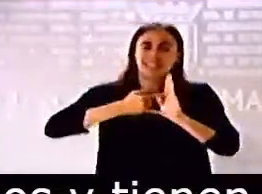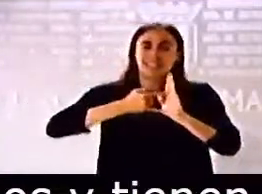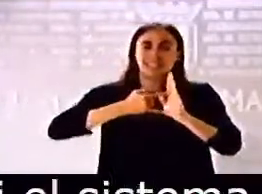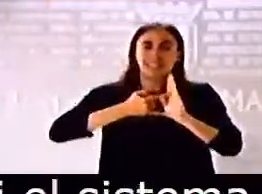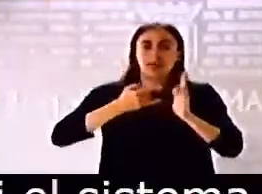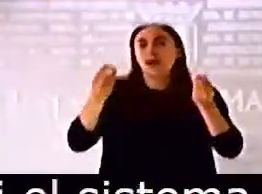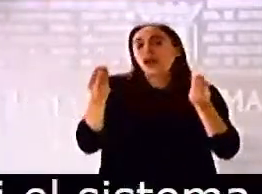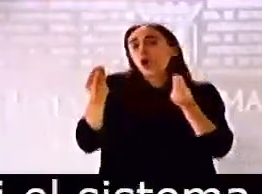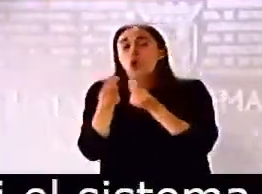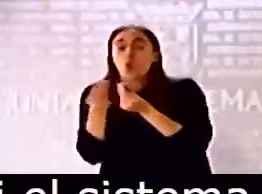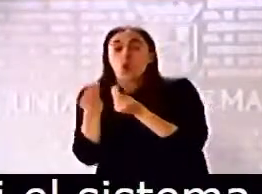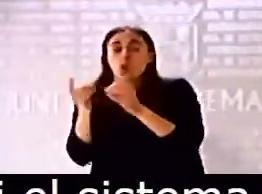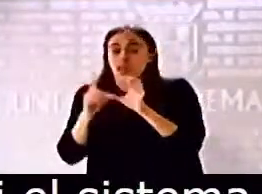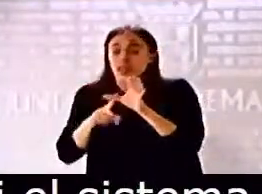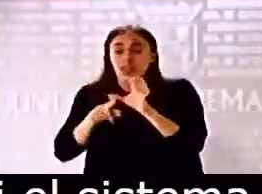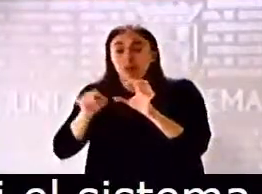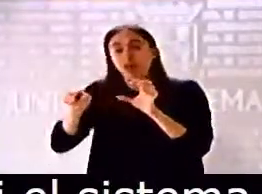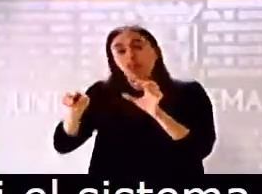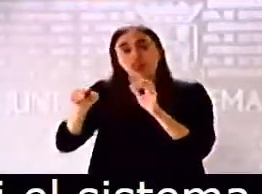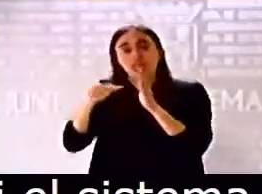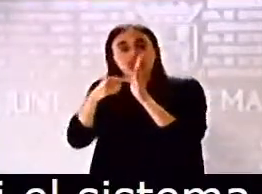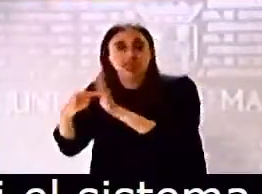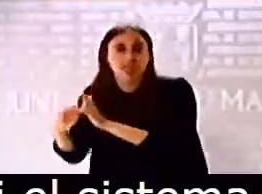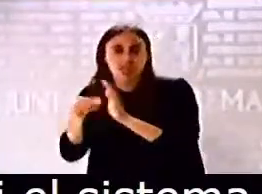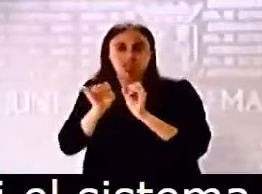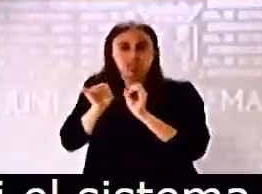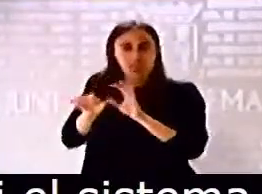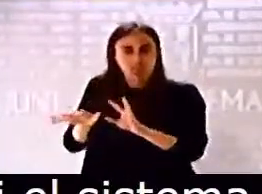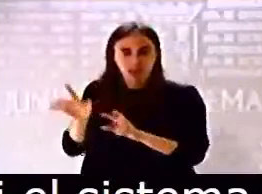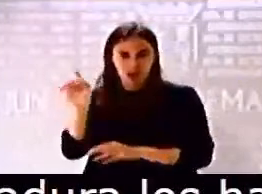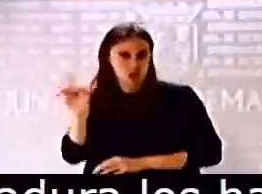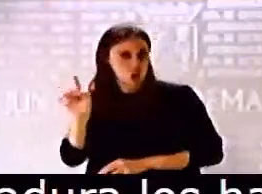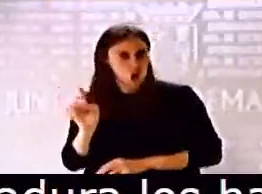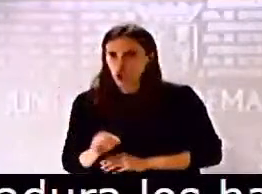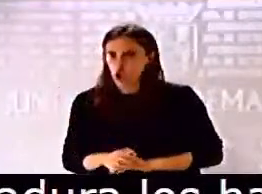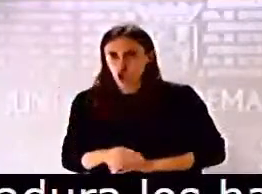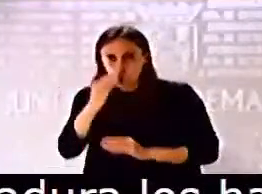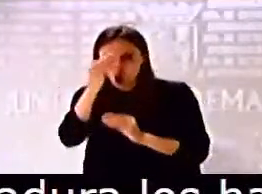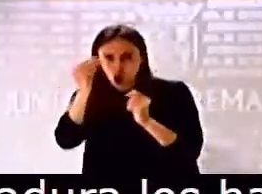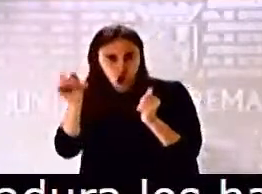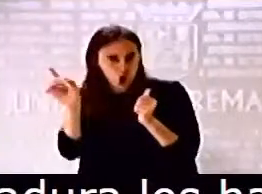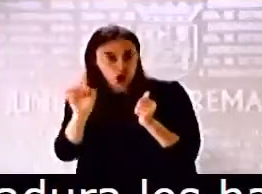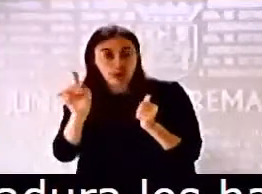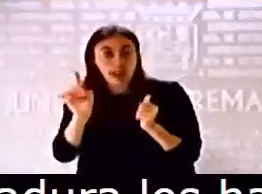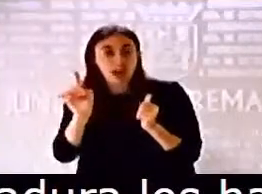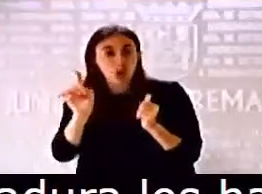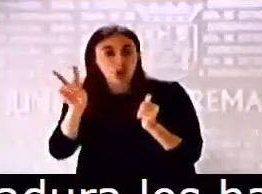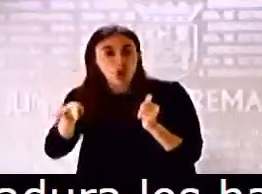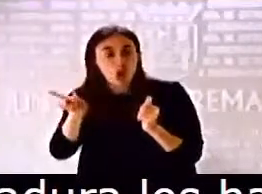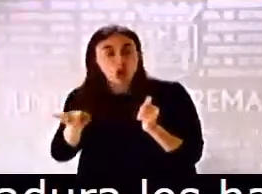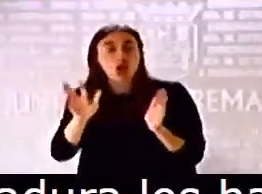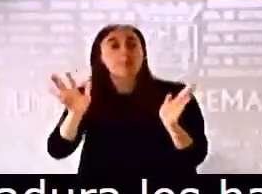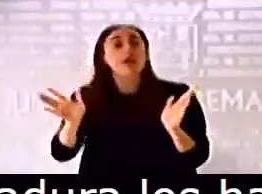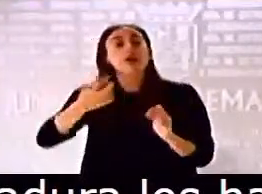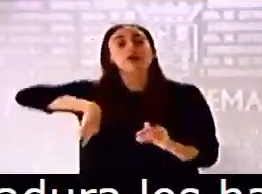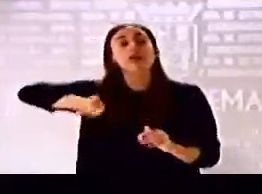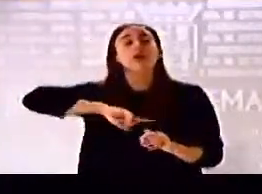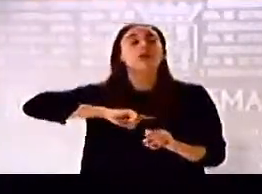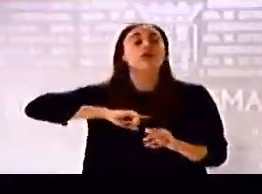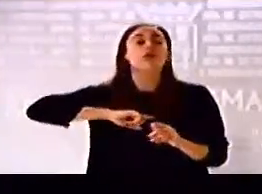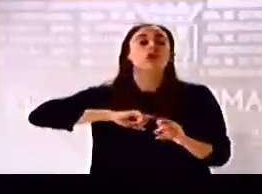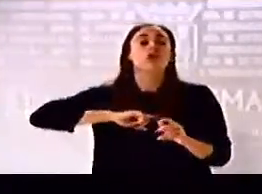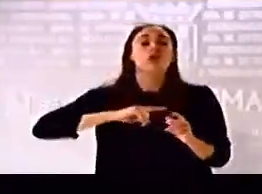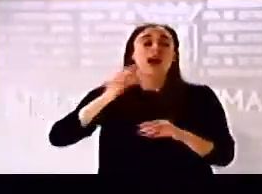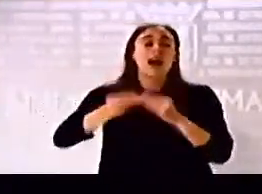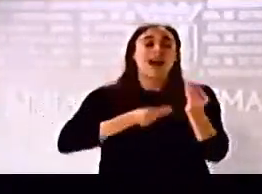los ha abandonado o se ha olvidado de ellos, jamás. Lo único que hemos hecho es buscar la mayor seguridad para